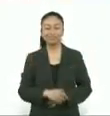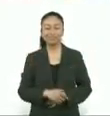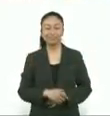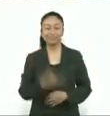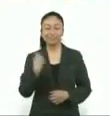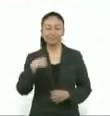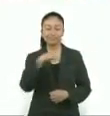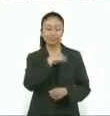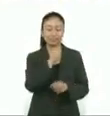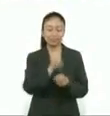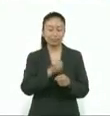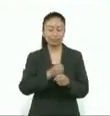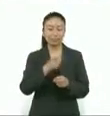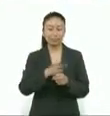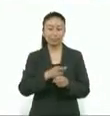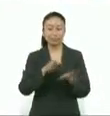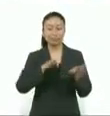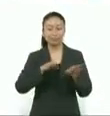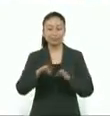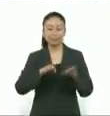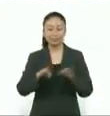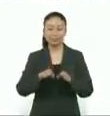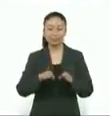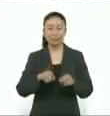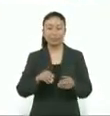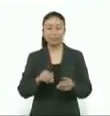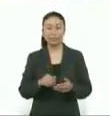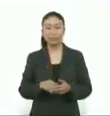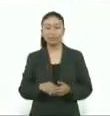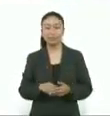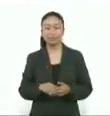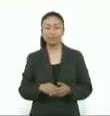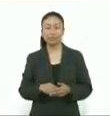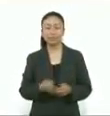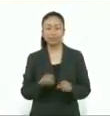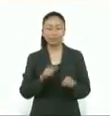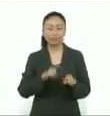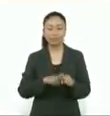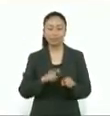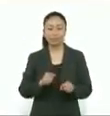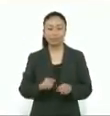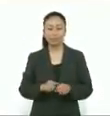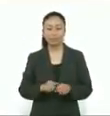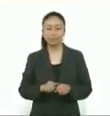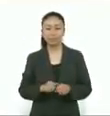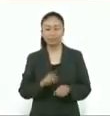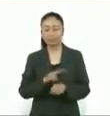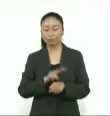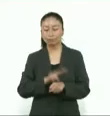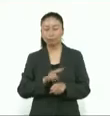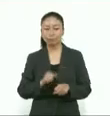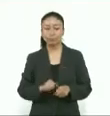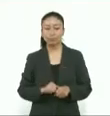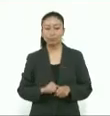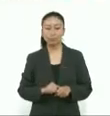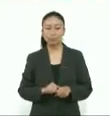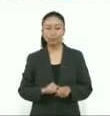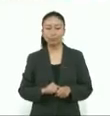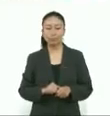Nuestra secretaria de Trabajo de Previsión Social, Luisa María Alcalde.